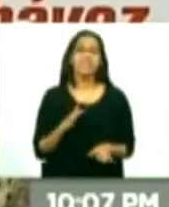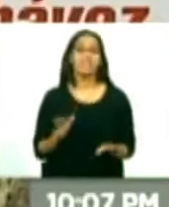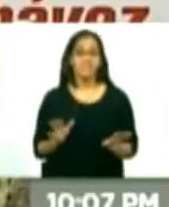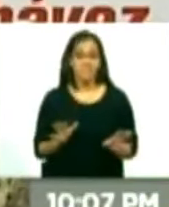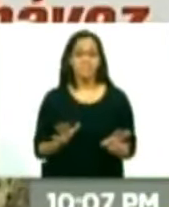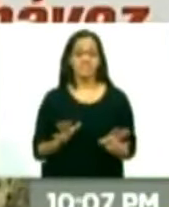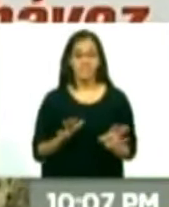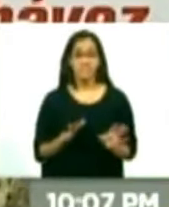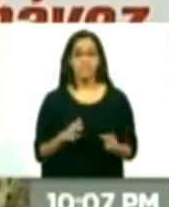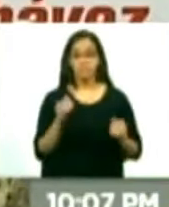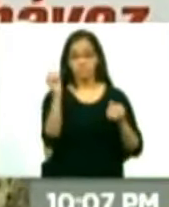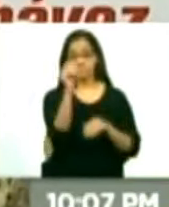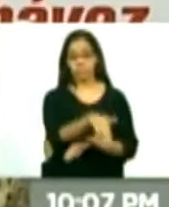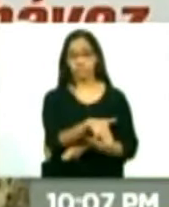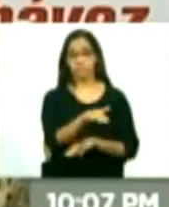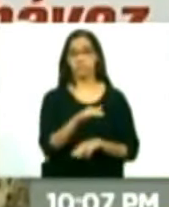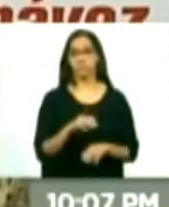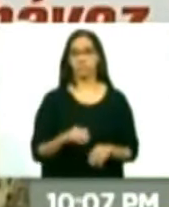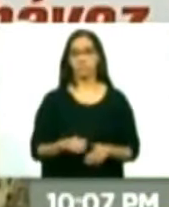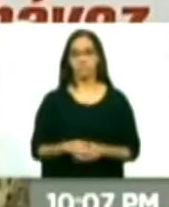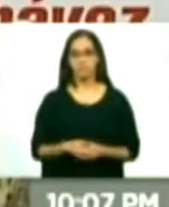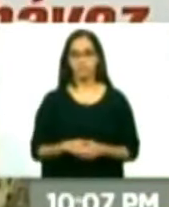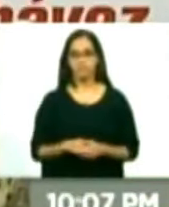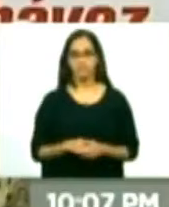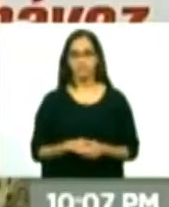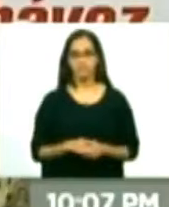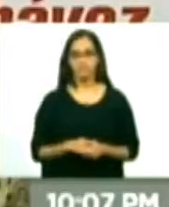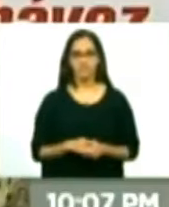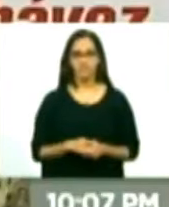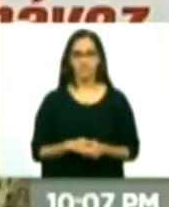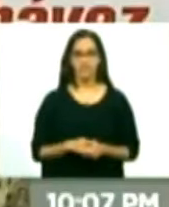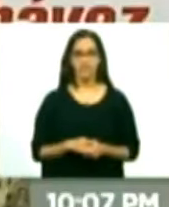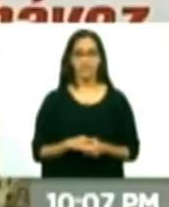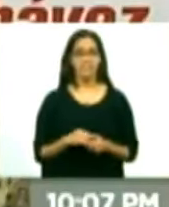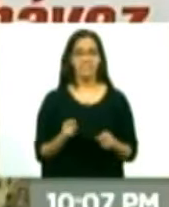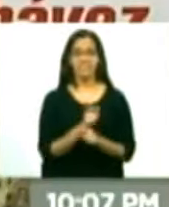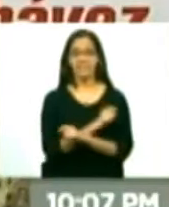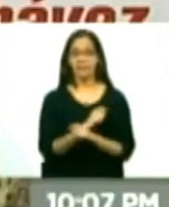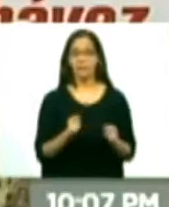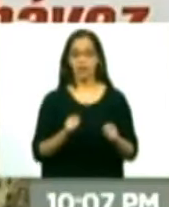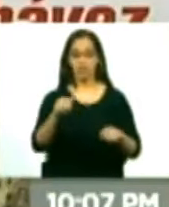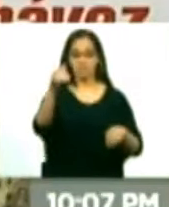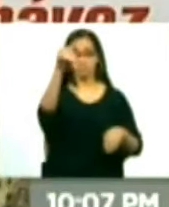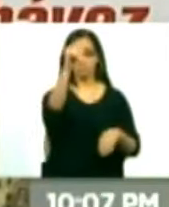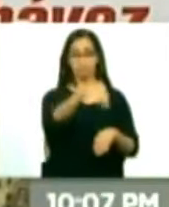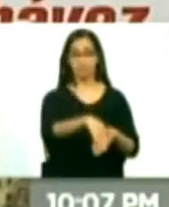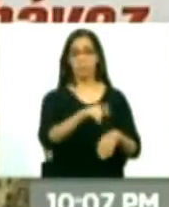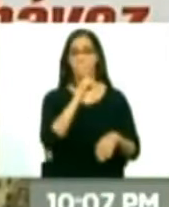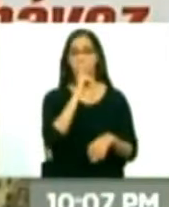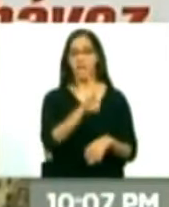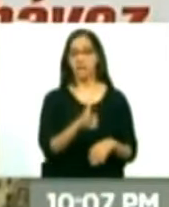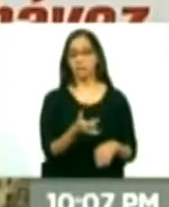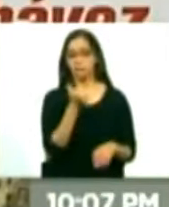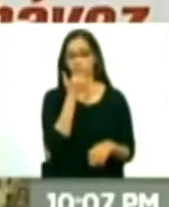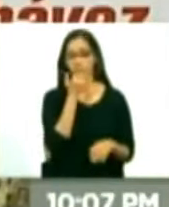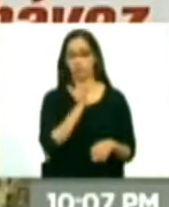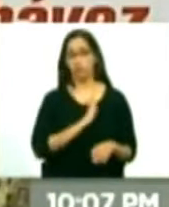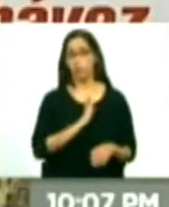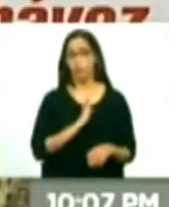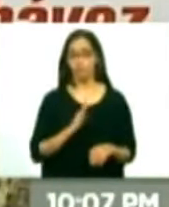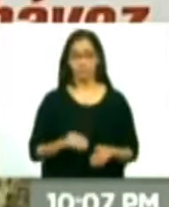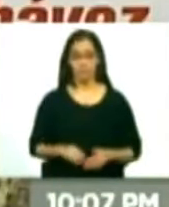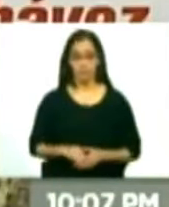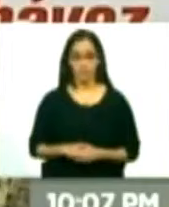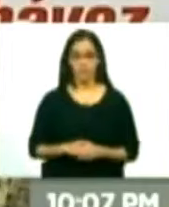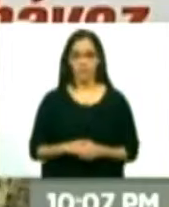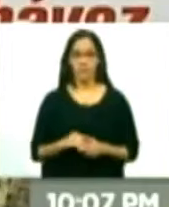se quemaron. Se terminaron quemados en su propia salsa.